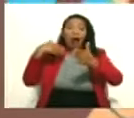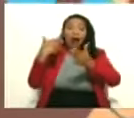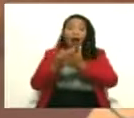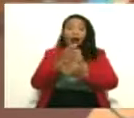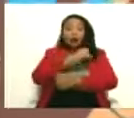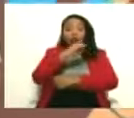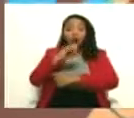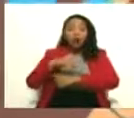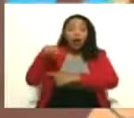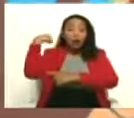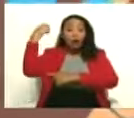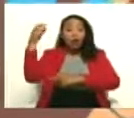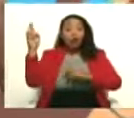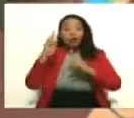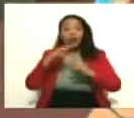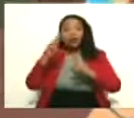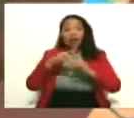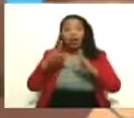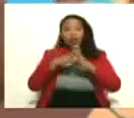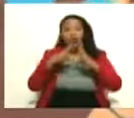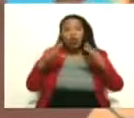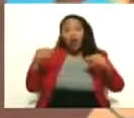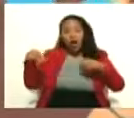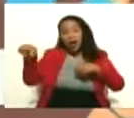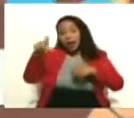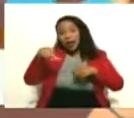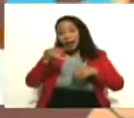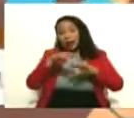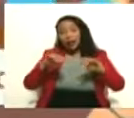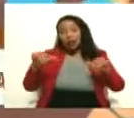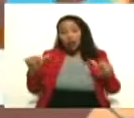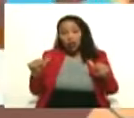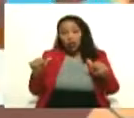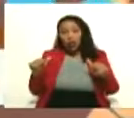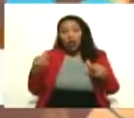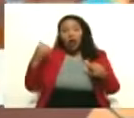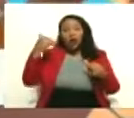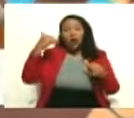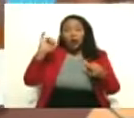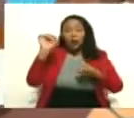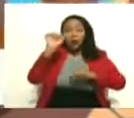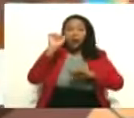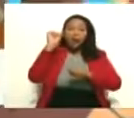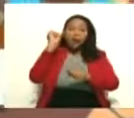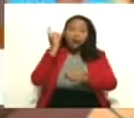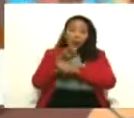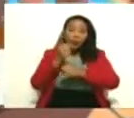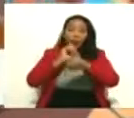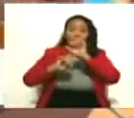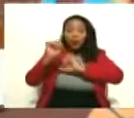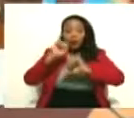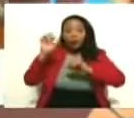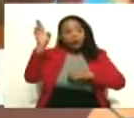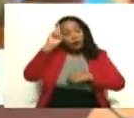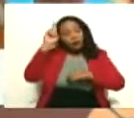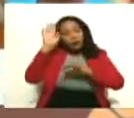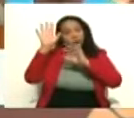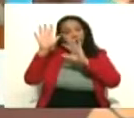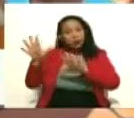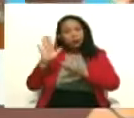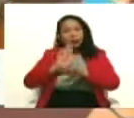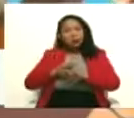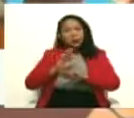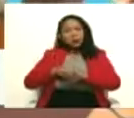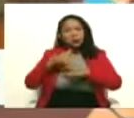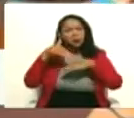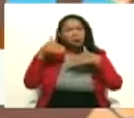Apure, Táchira, todo nuestro territorio que debemos defender. Y es la razón, el porqué este